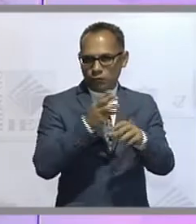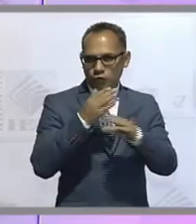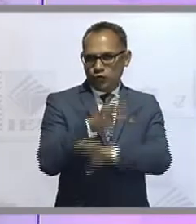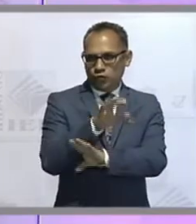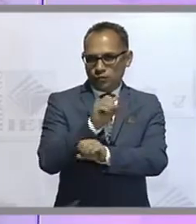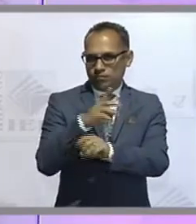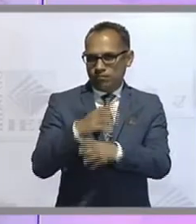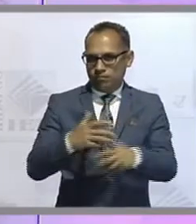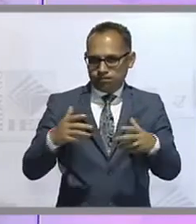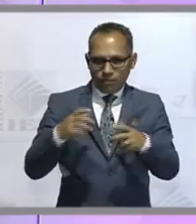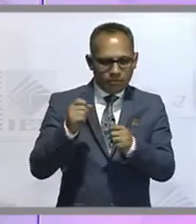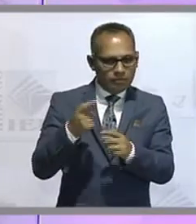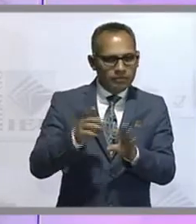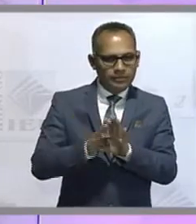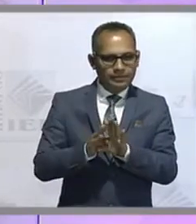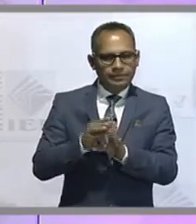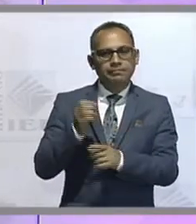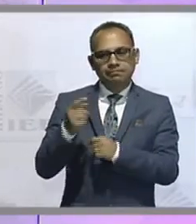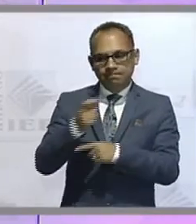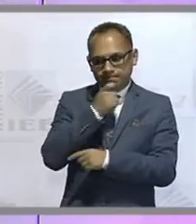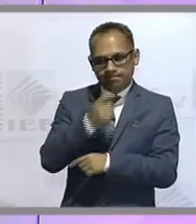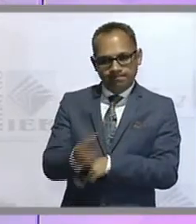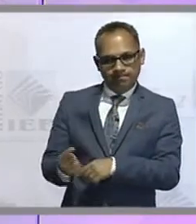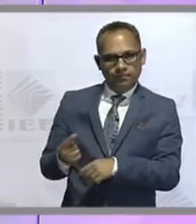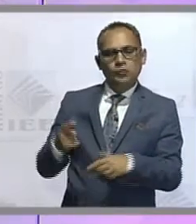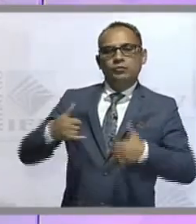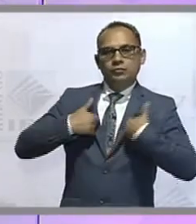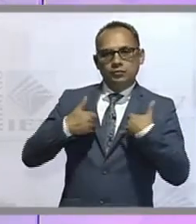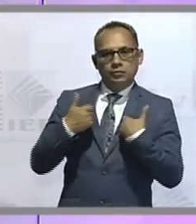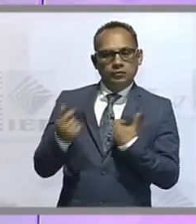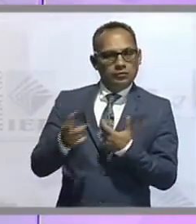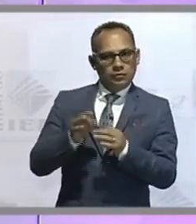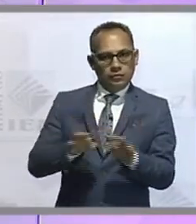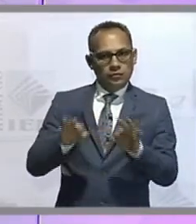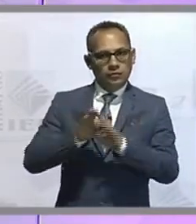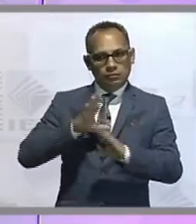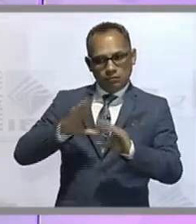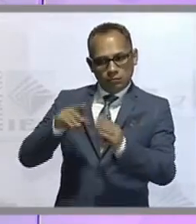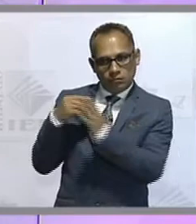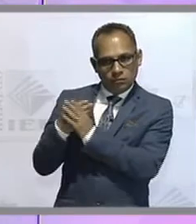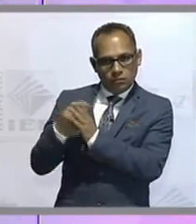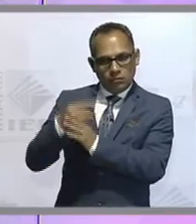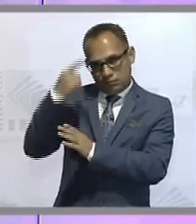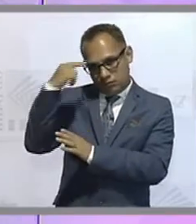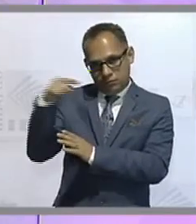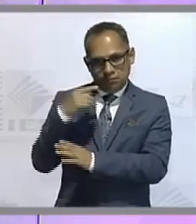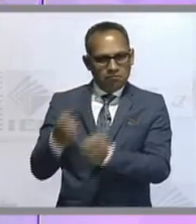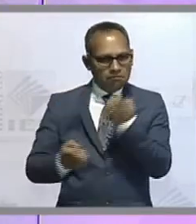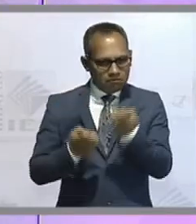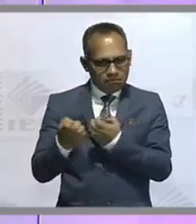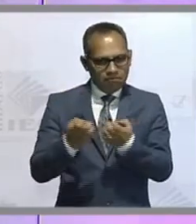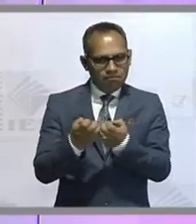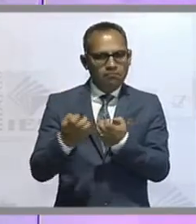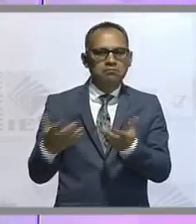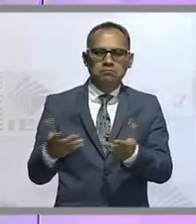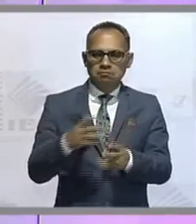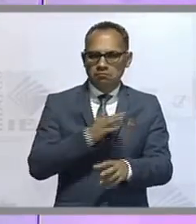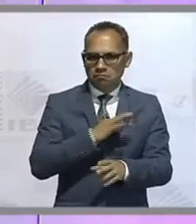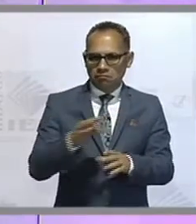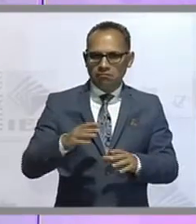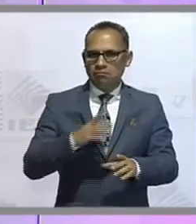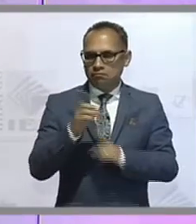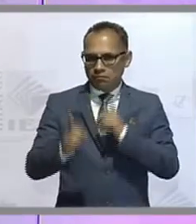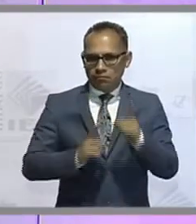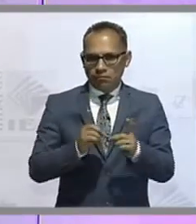para que los niños y jóvenes tengan clases de educación física y que se encuentren con oportunidades y apoyos como los